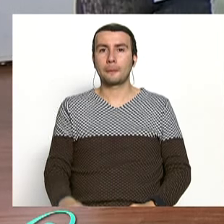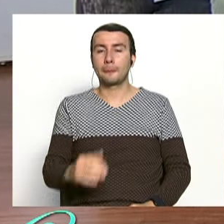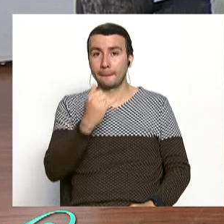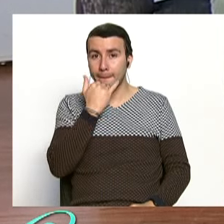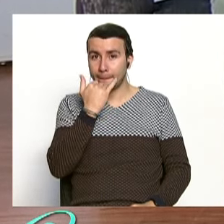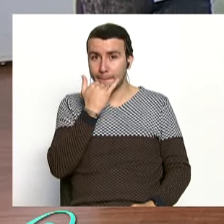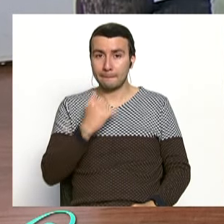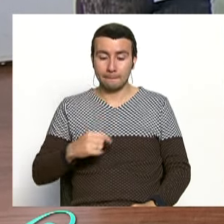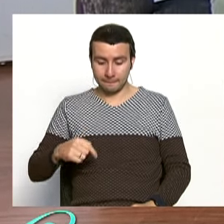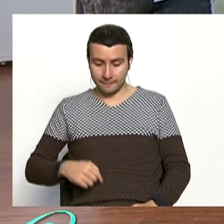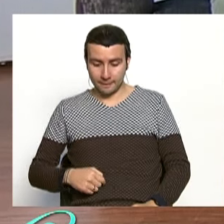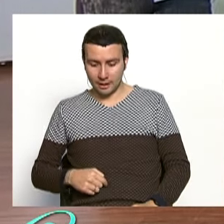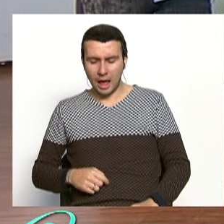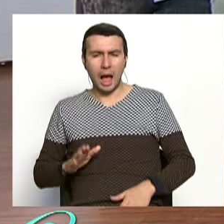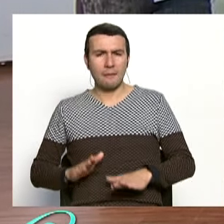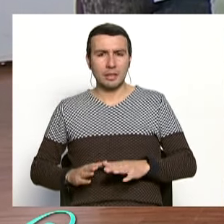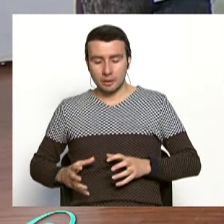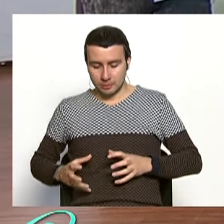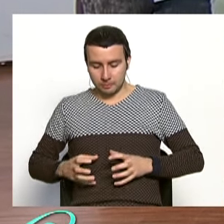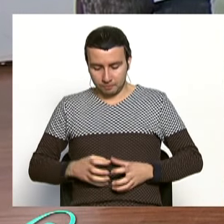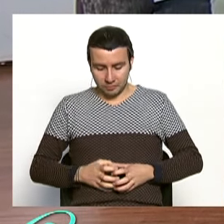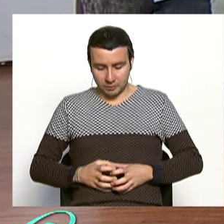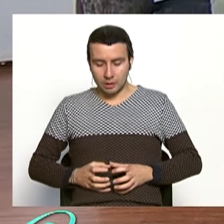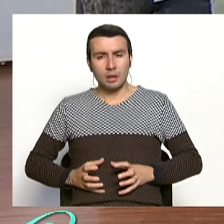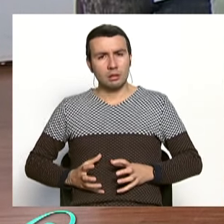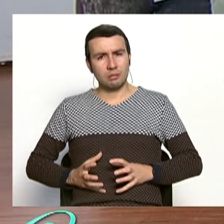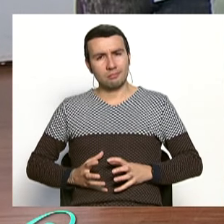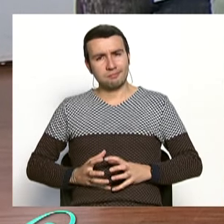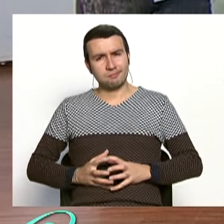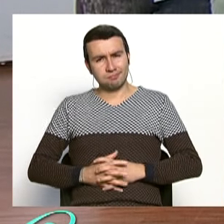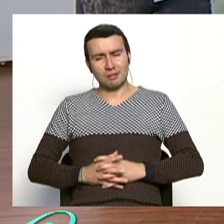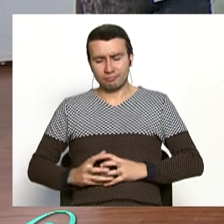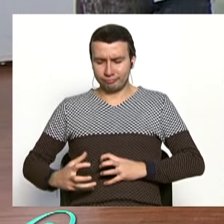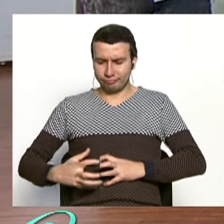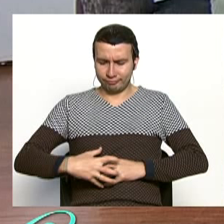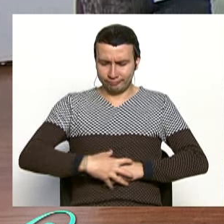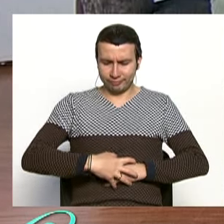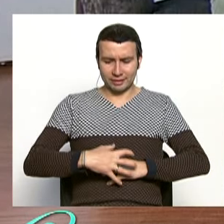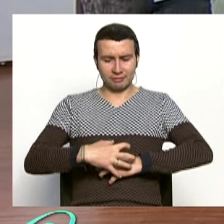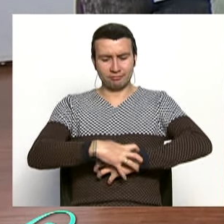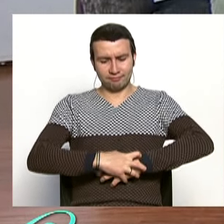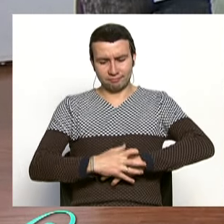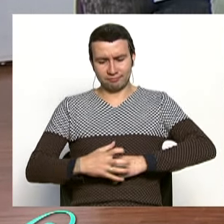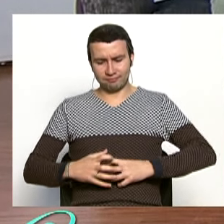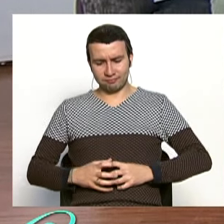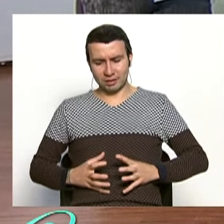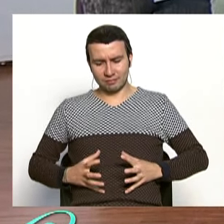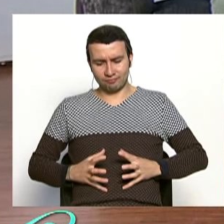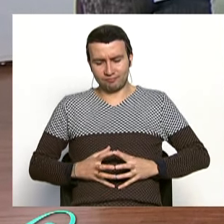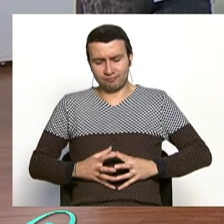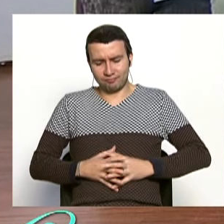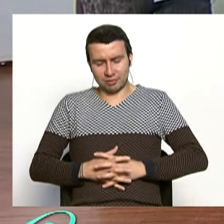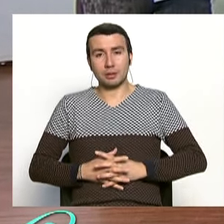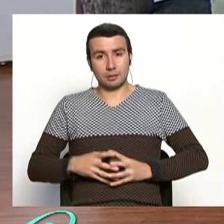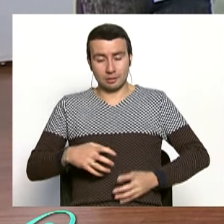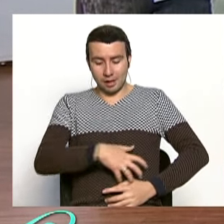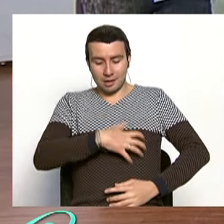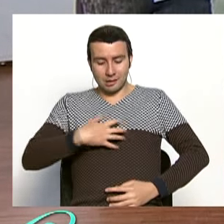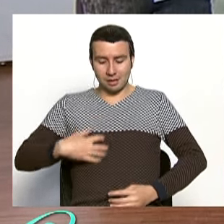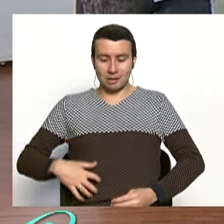aberrantes o anómalos entre entre las diferentes vísceras me explico